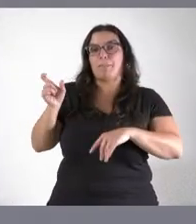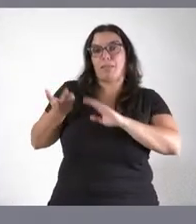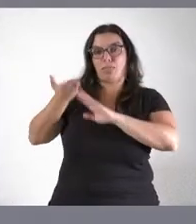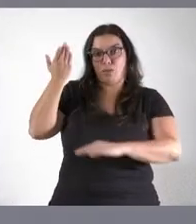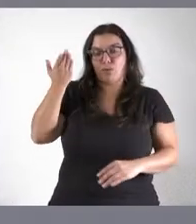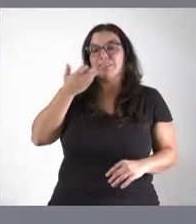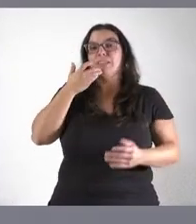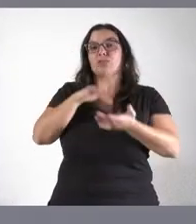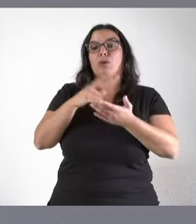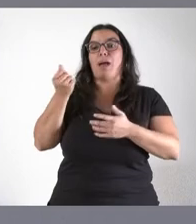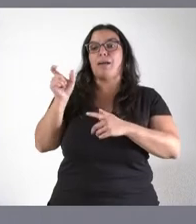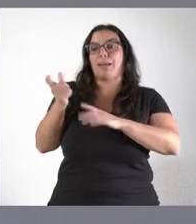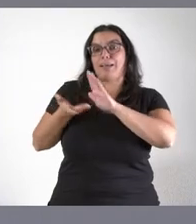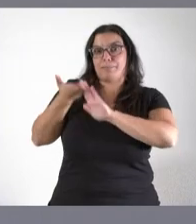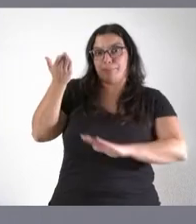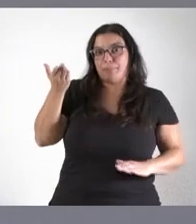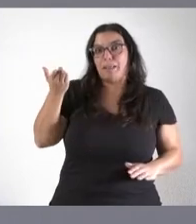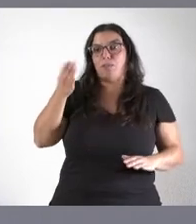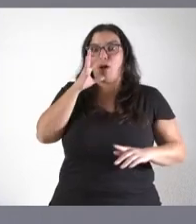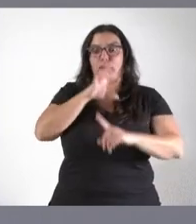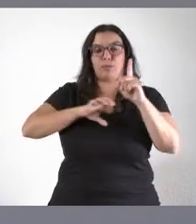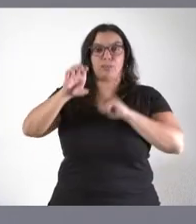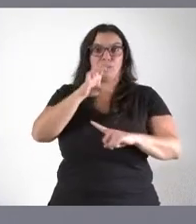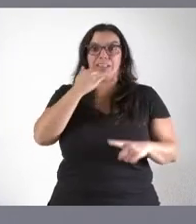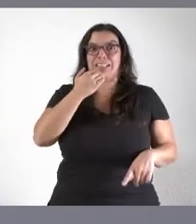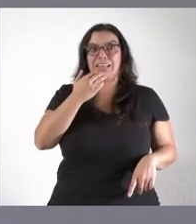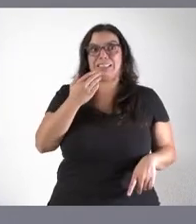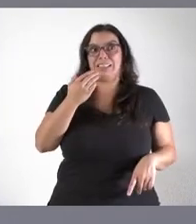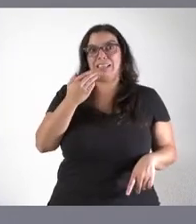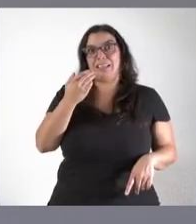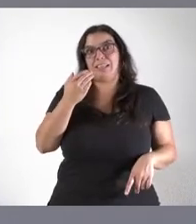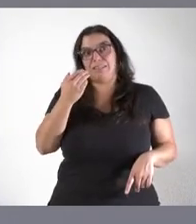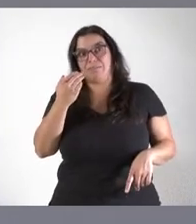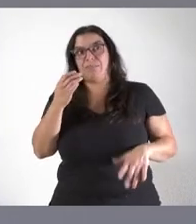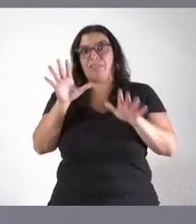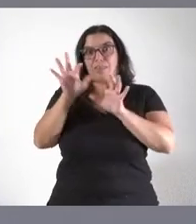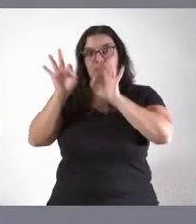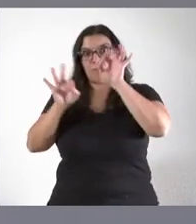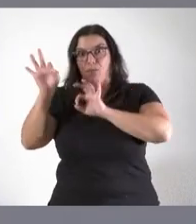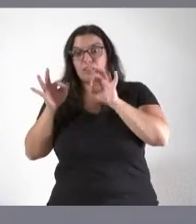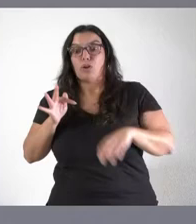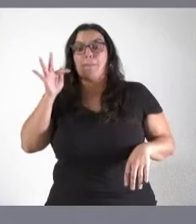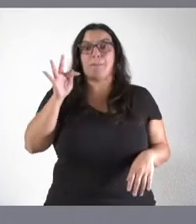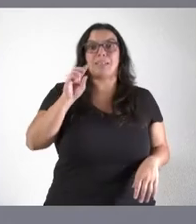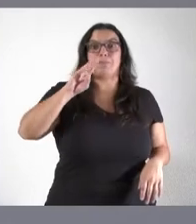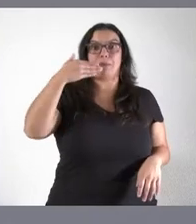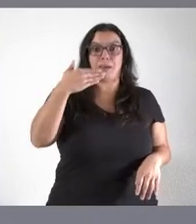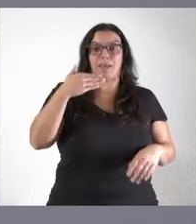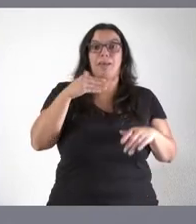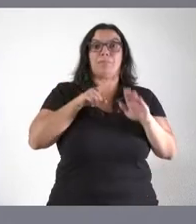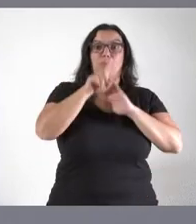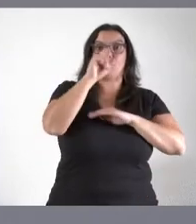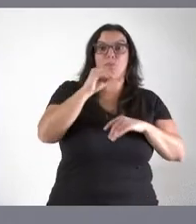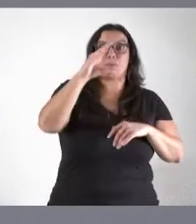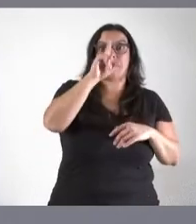una inflación en este contexto muy próxima a los dos dígitos más el incremento del pib que se esta evolución